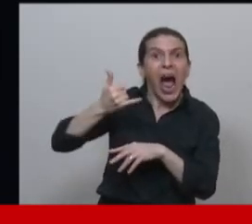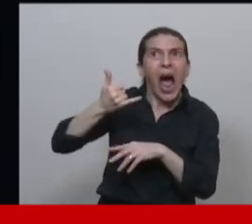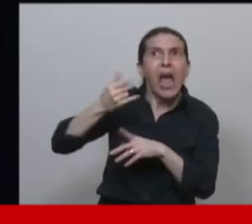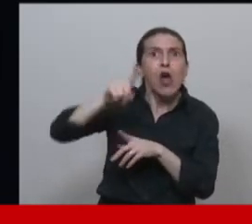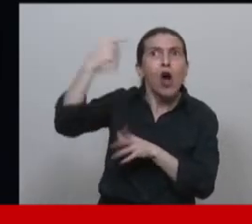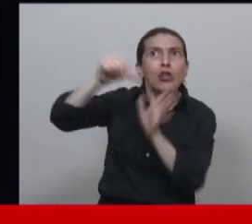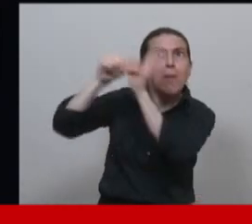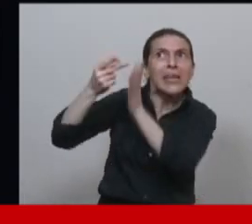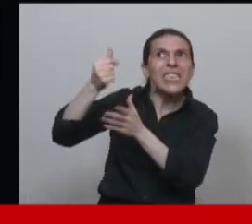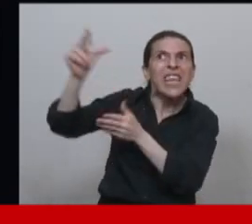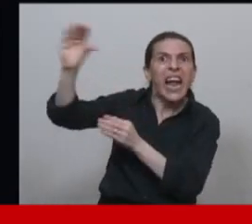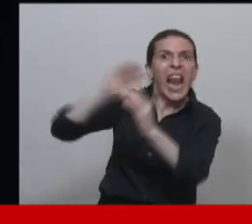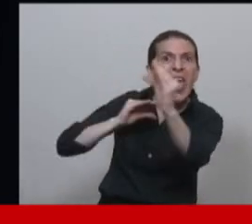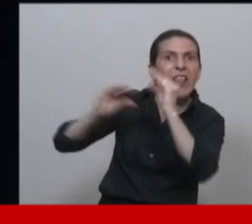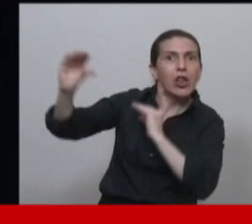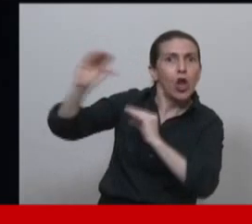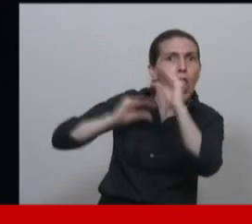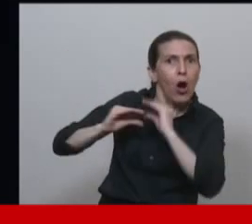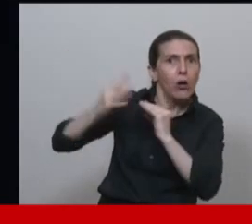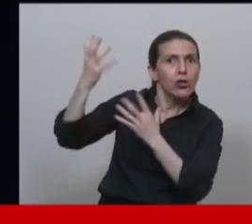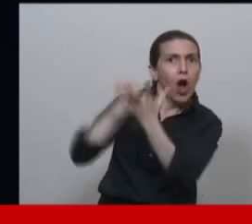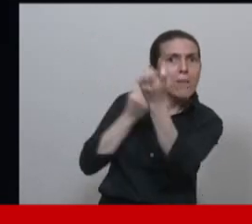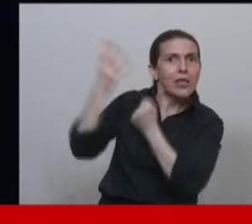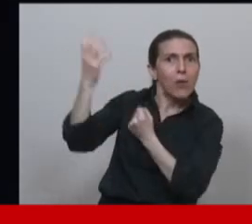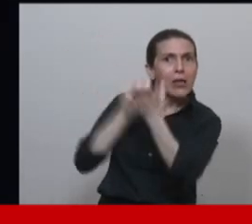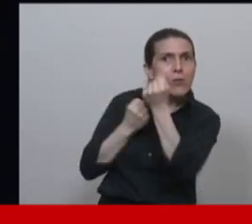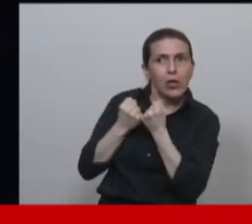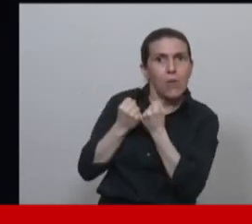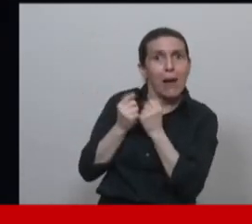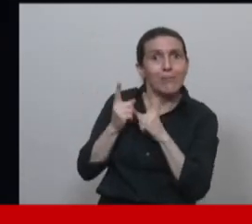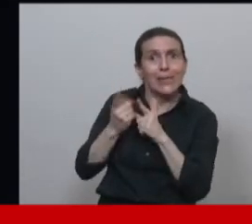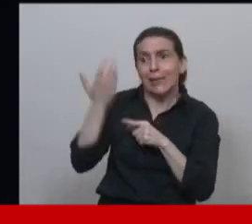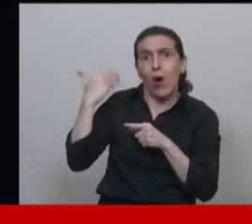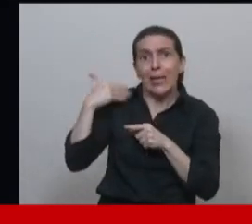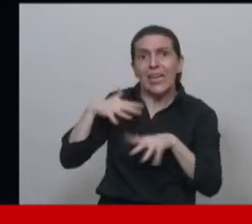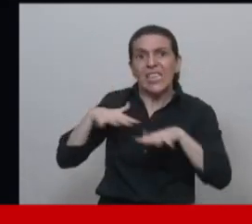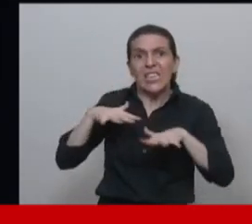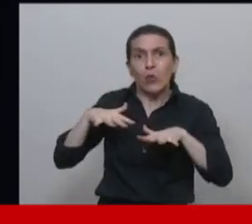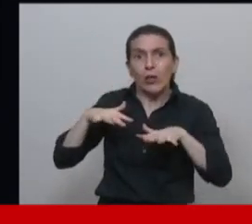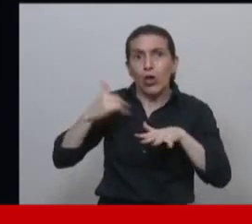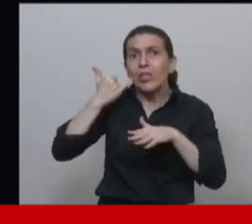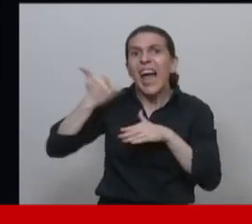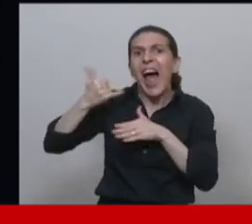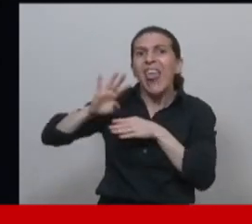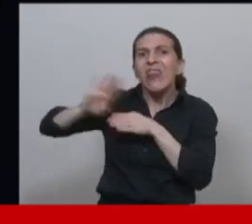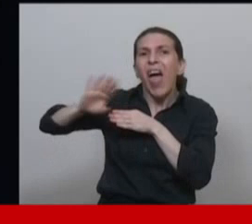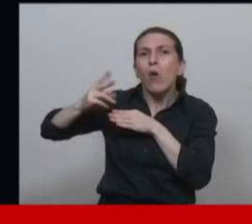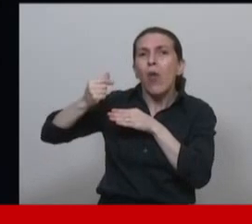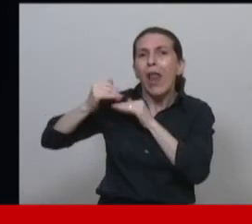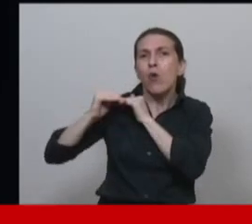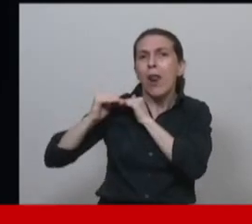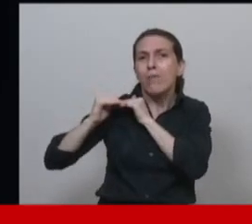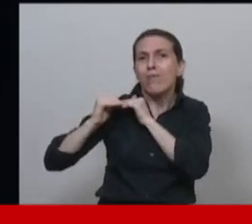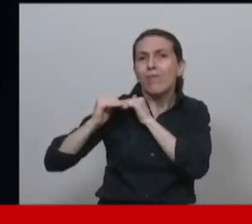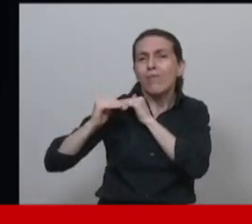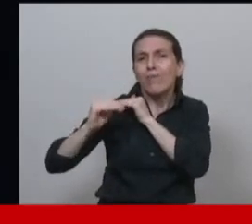internacional y el país, que tenía en ese momento una situación de deuda sostenible, un sendero